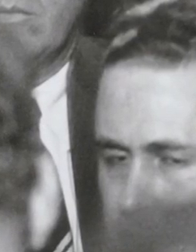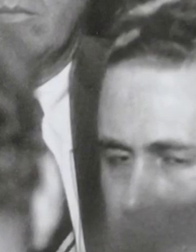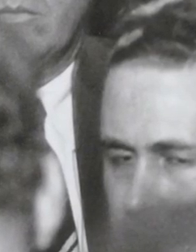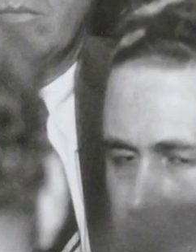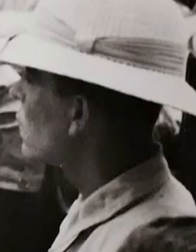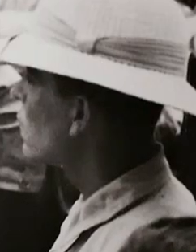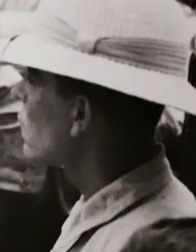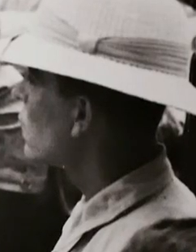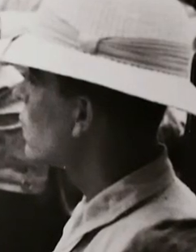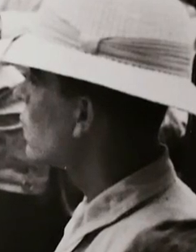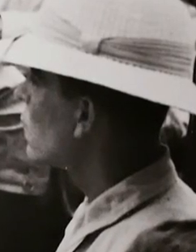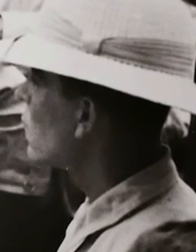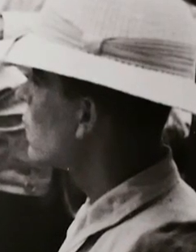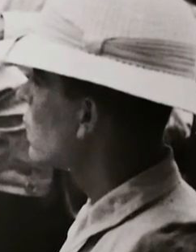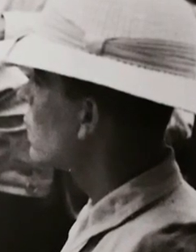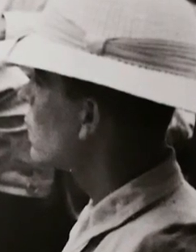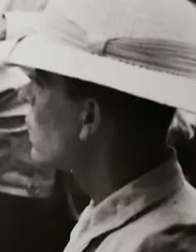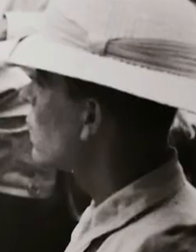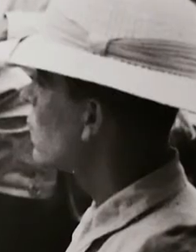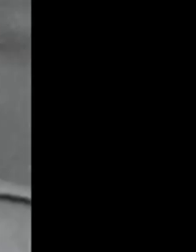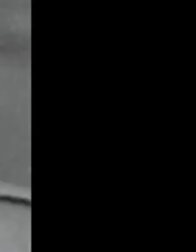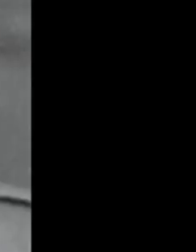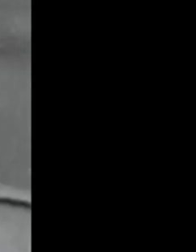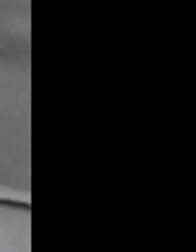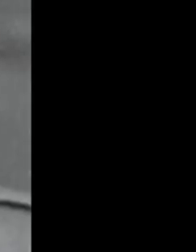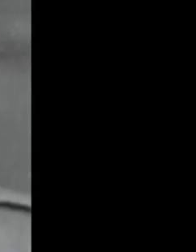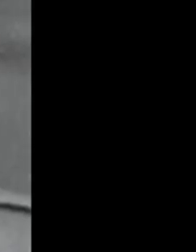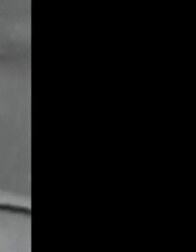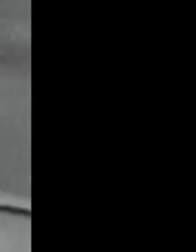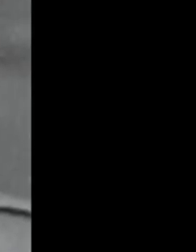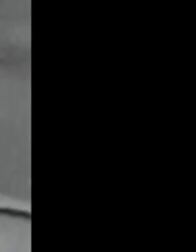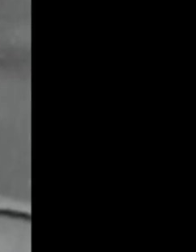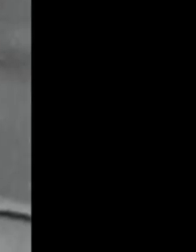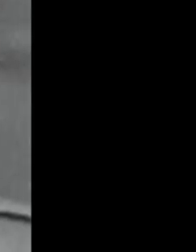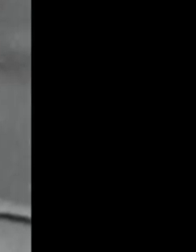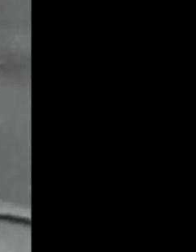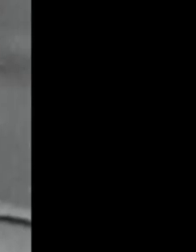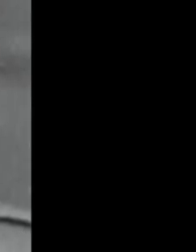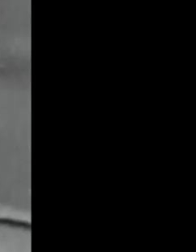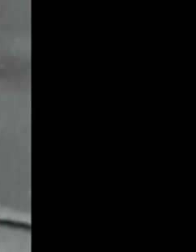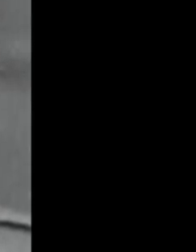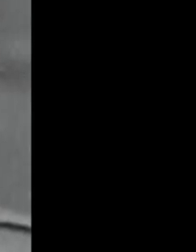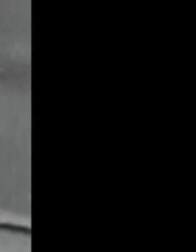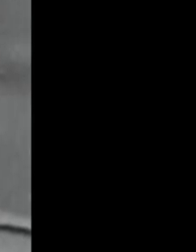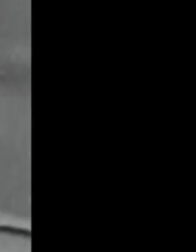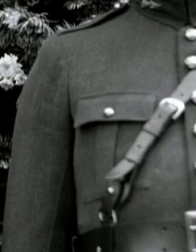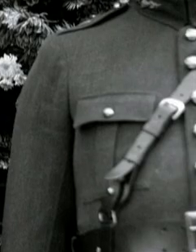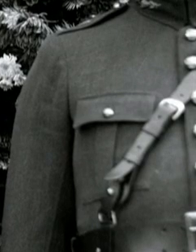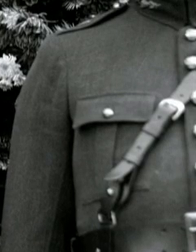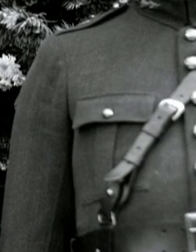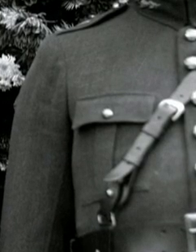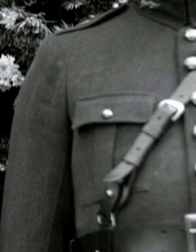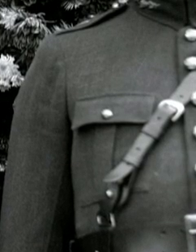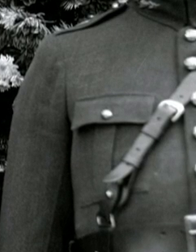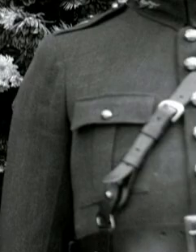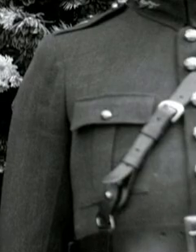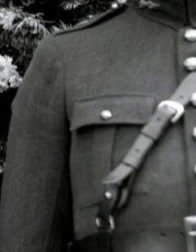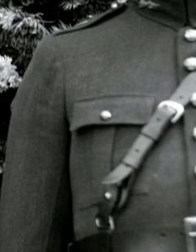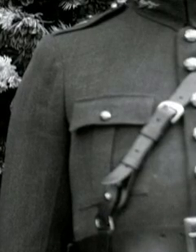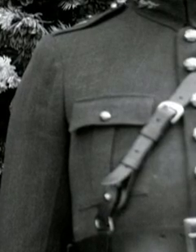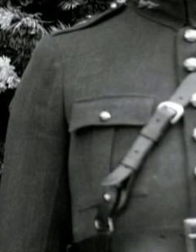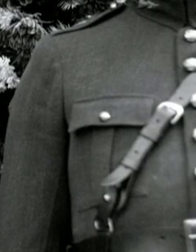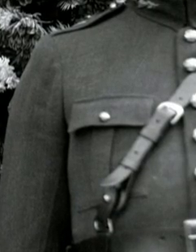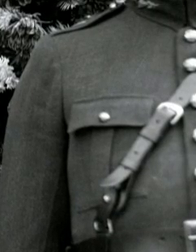empresarios extranjeros, de la prensa y hasta de los partidarios de Plutarco Elías Calles en el mismo gobierno. Pero Lázaro